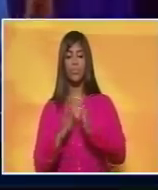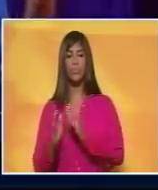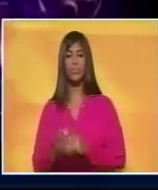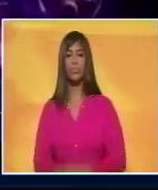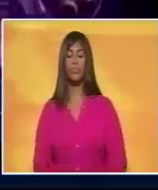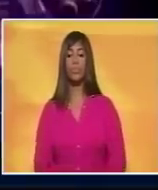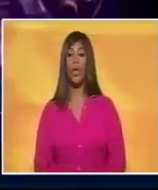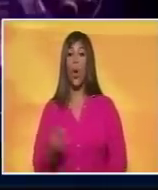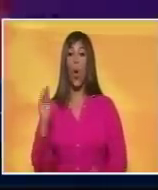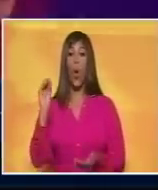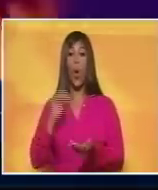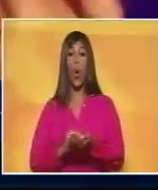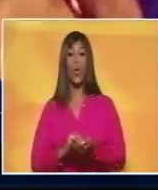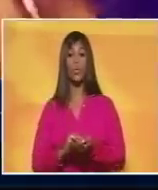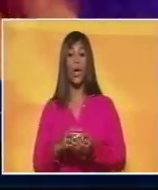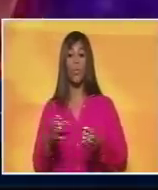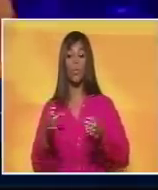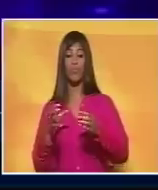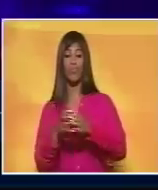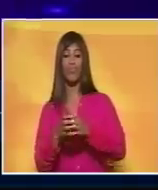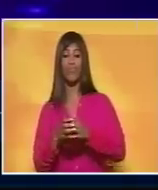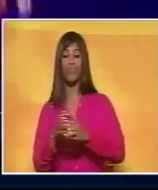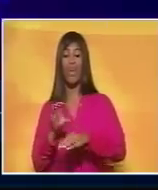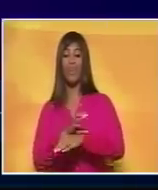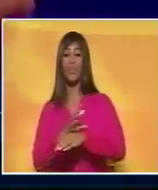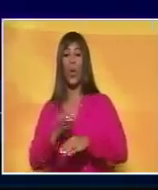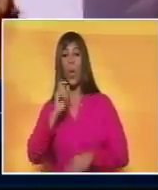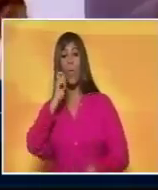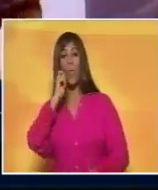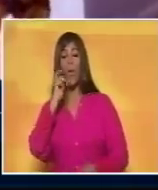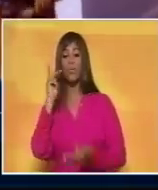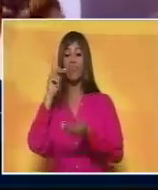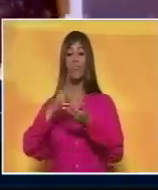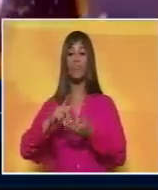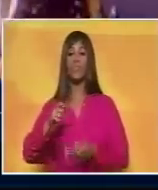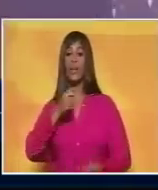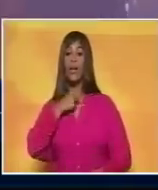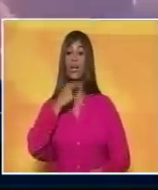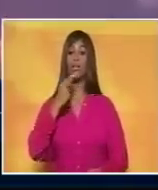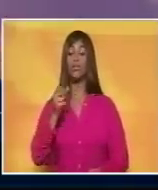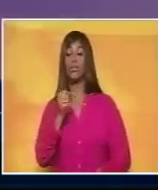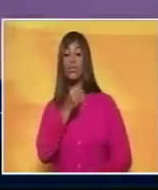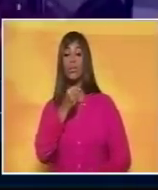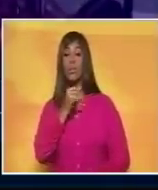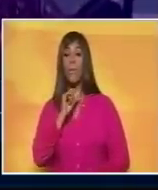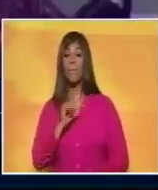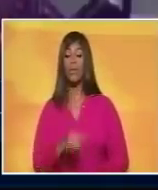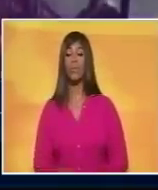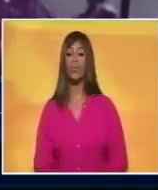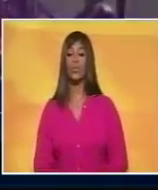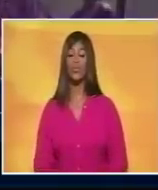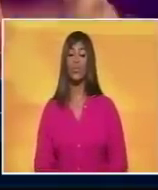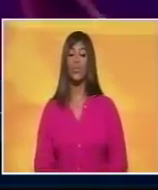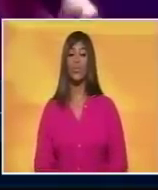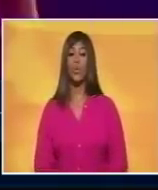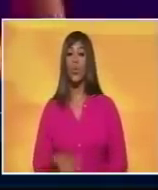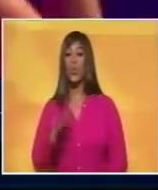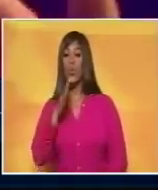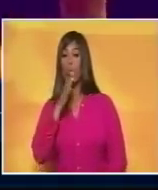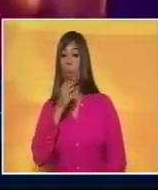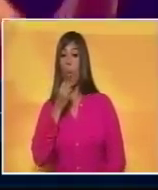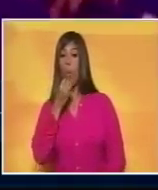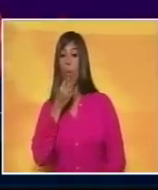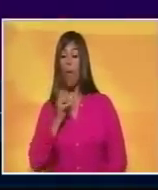Seguimos con el regreso de las Spice Girls. Al parecer, Emma, Gary, Mel y Melby no tuvieron un